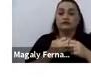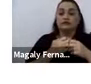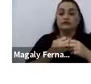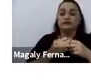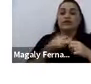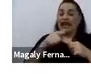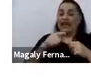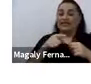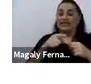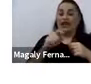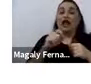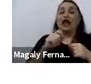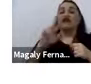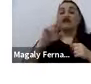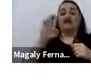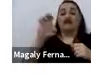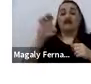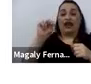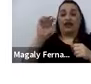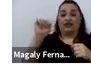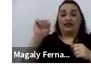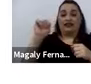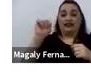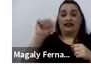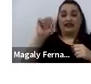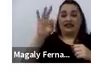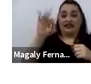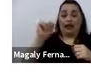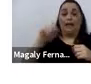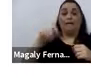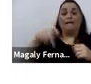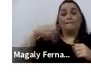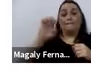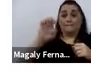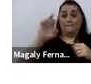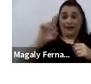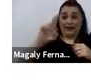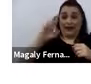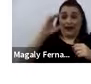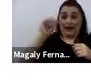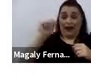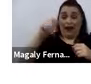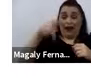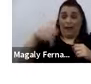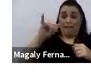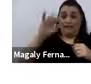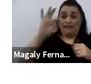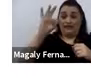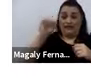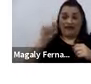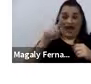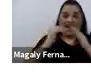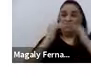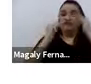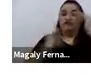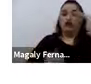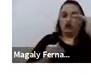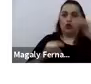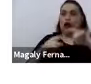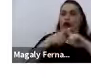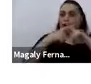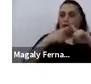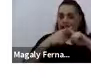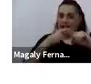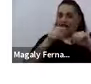la renta per cápita. La renta per cápita de esos países o regiones o comunidades era inferior a la media. Es